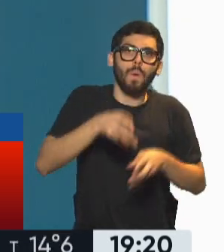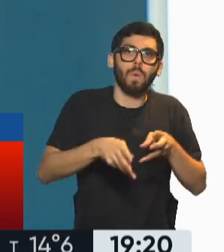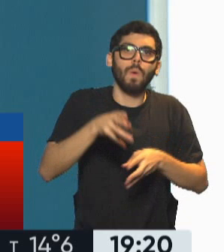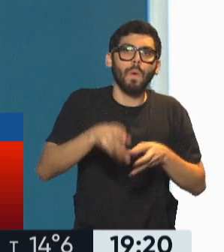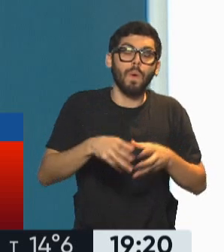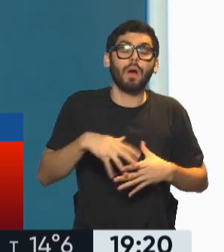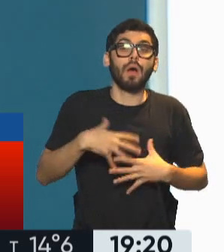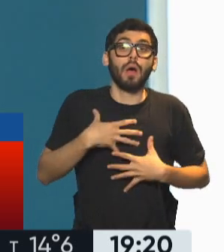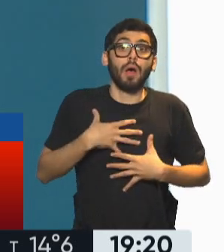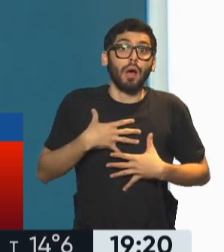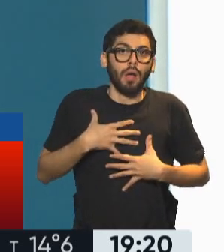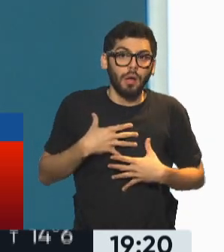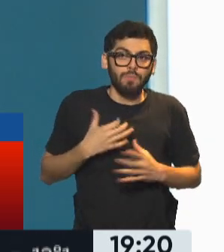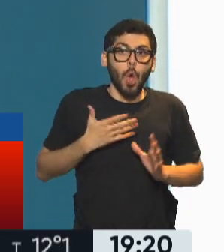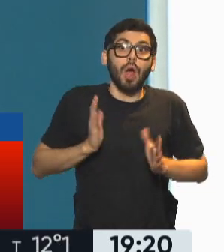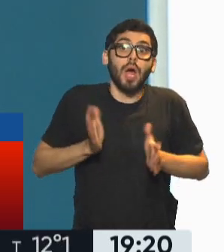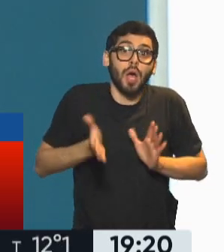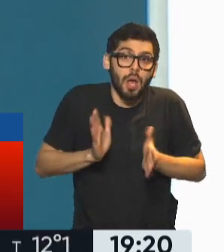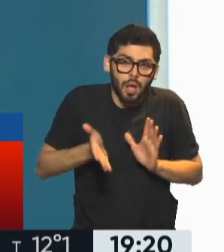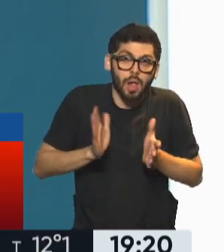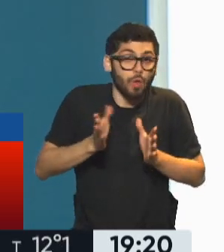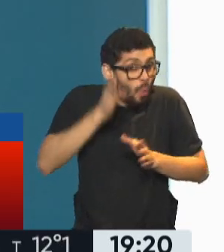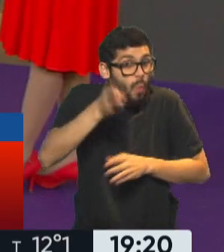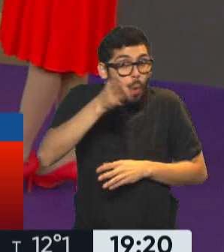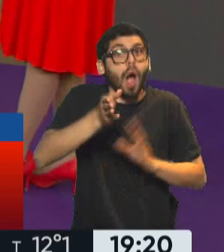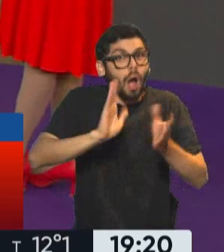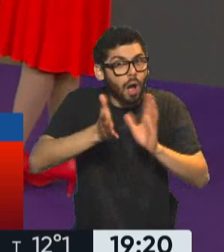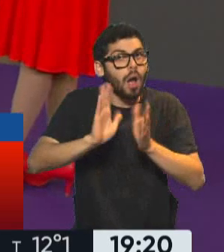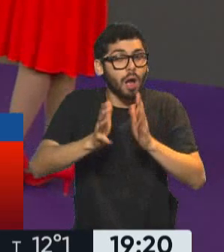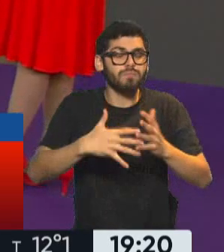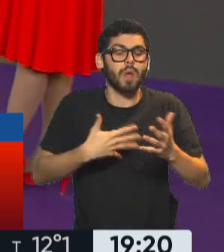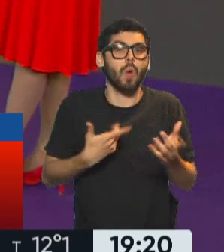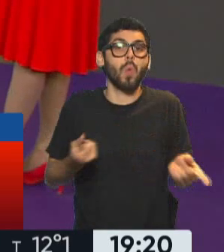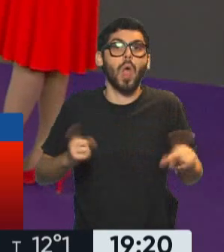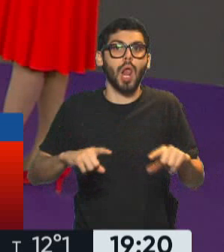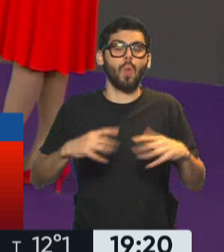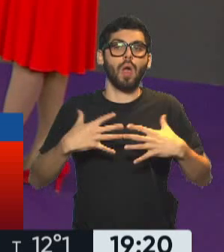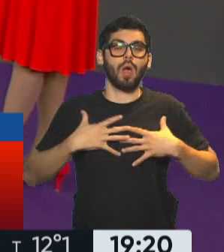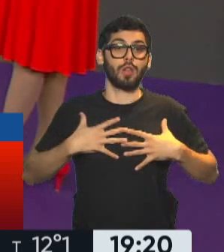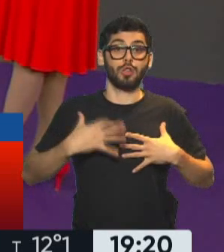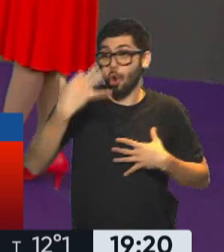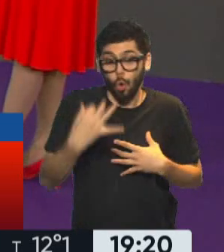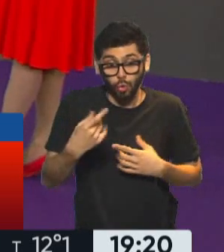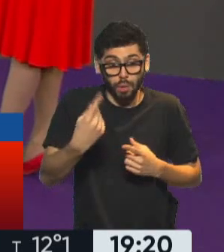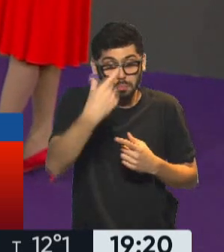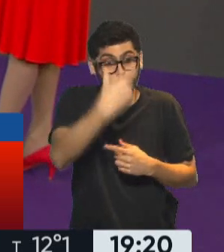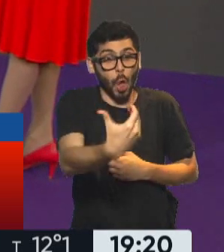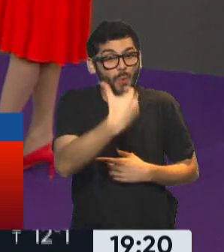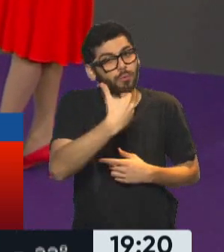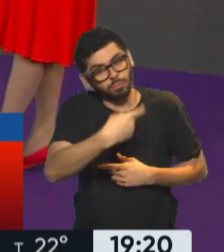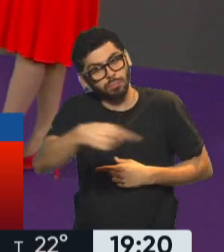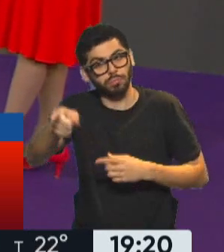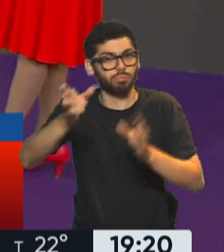esos pacientes tienen que rehabilitar y van a institutos de rehabilitación. Yo acabo de mandar un paciente hace poco tiempo